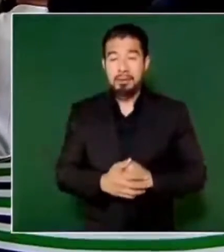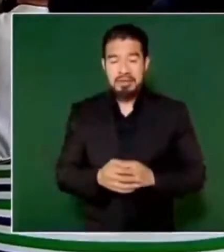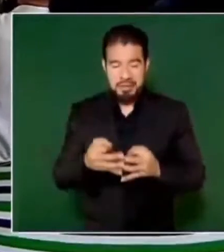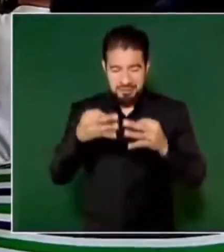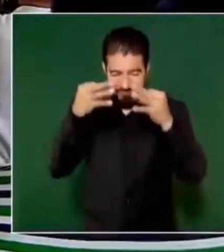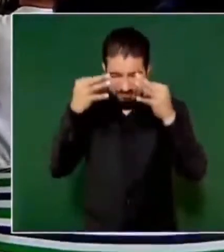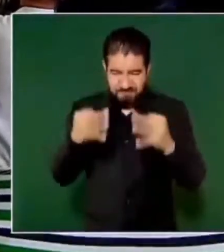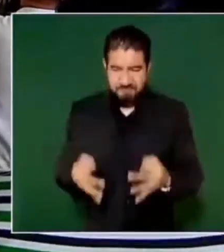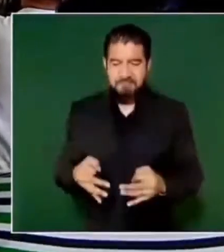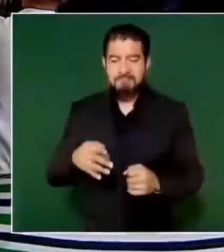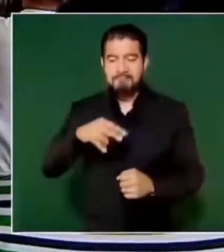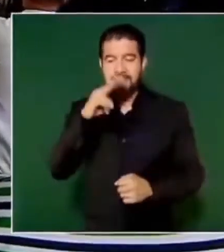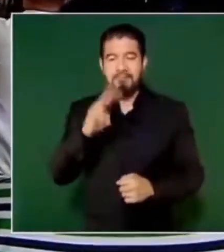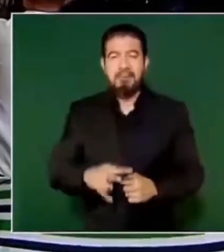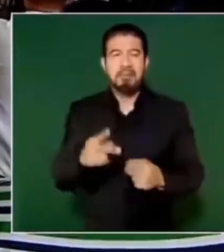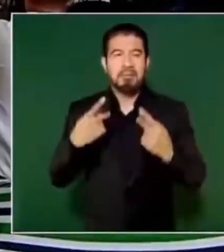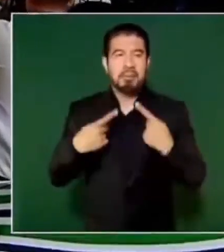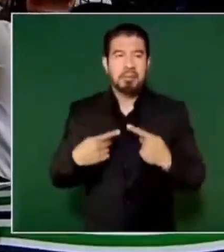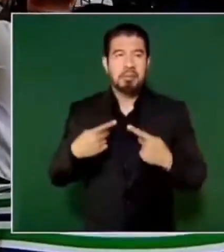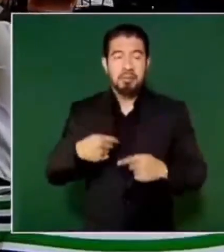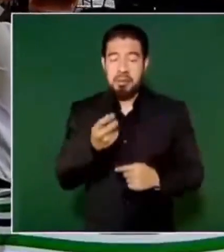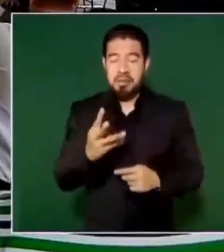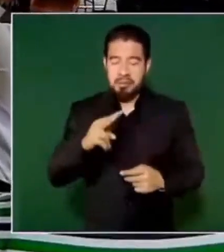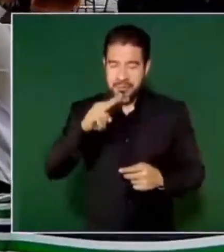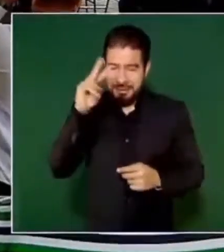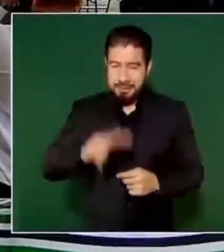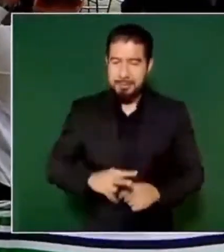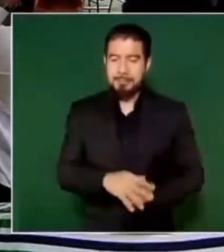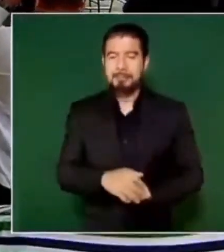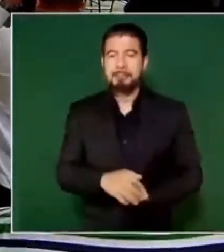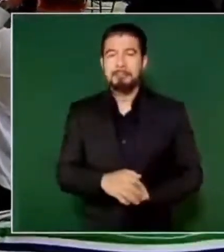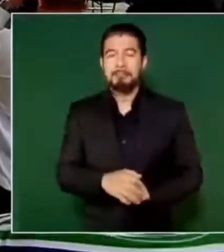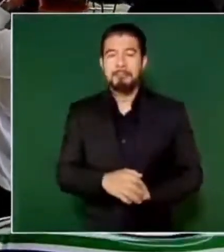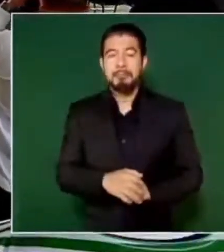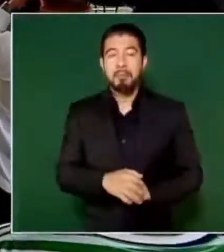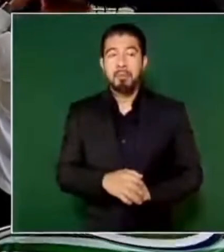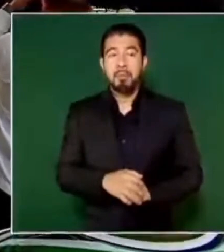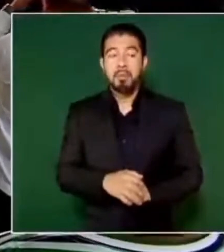auténticos, verdaderos ciudadanos, que esos son los cambios.